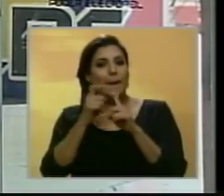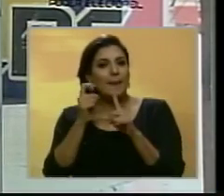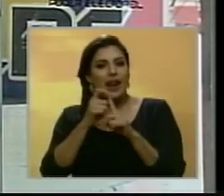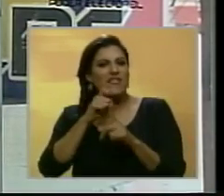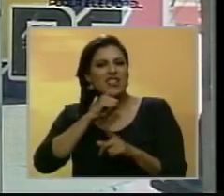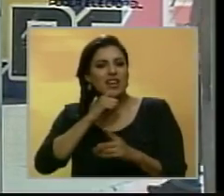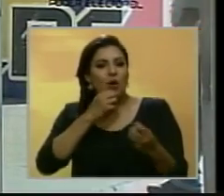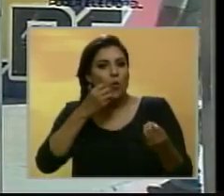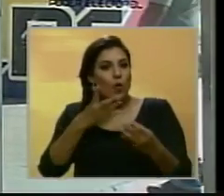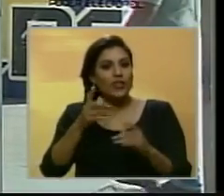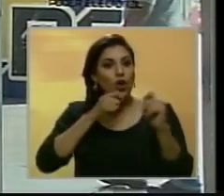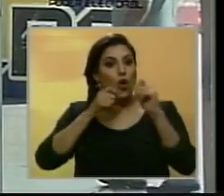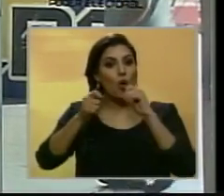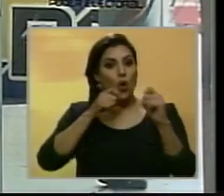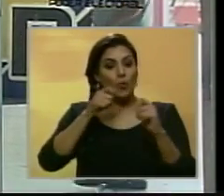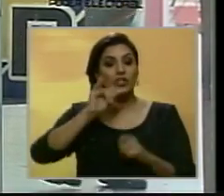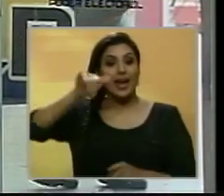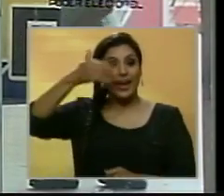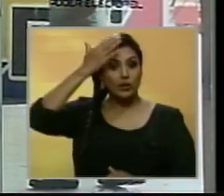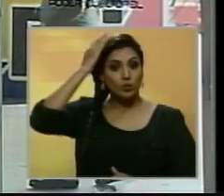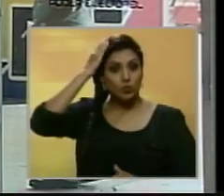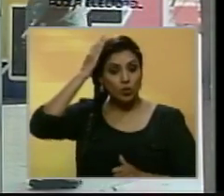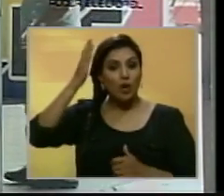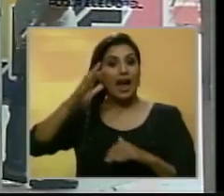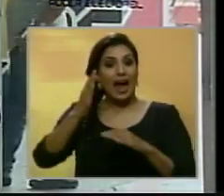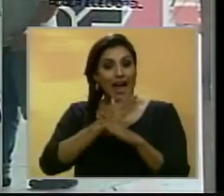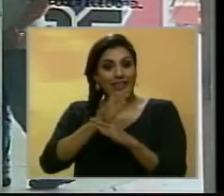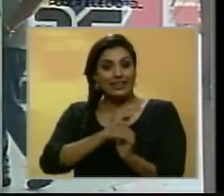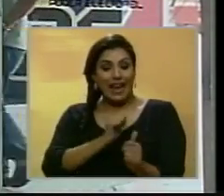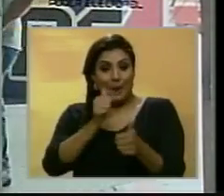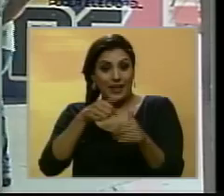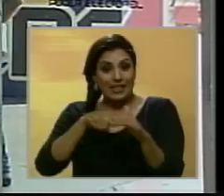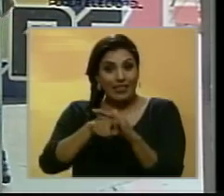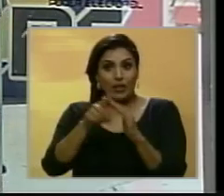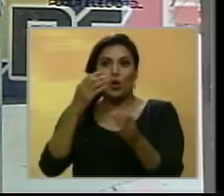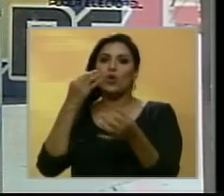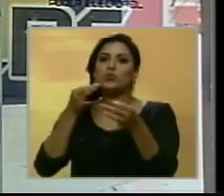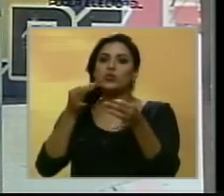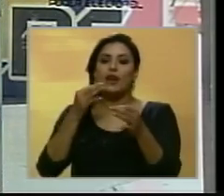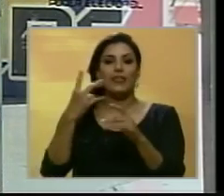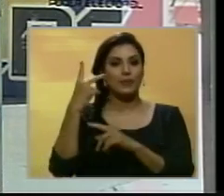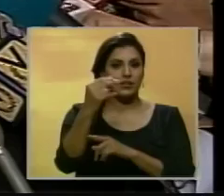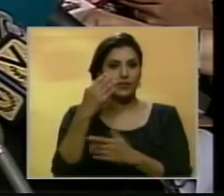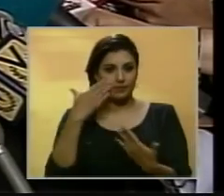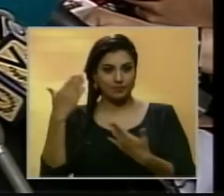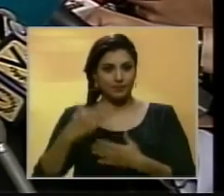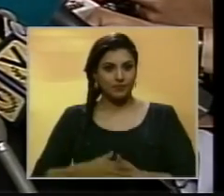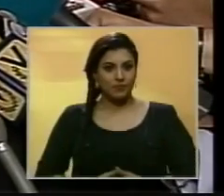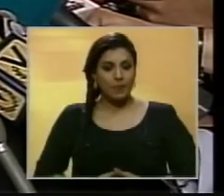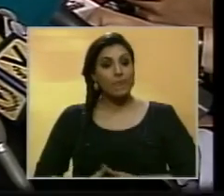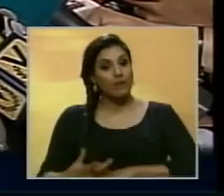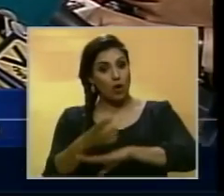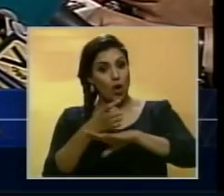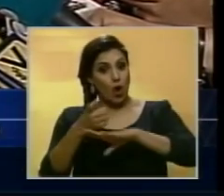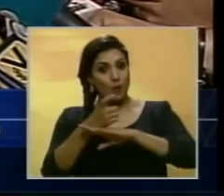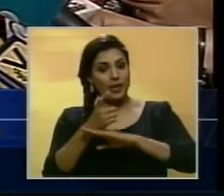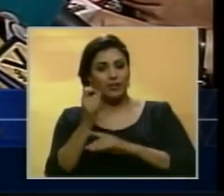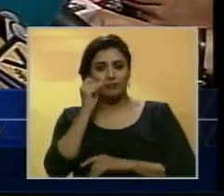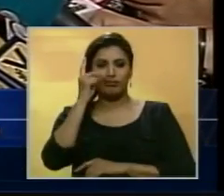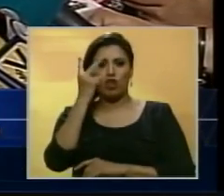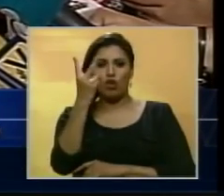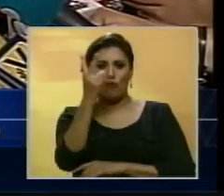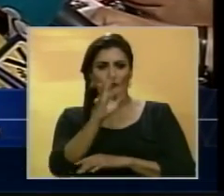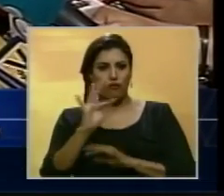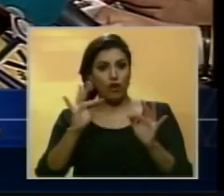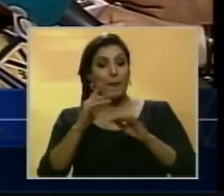que ofreció a los medios de comunicación Cho Torrealba antes de ingresar a la sede del Poder Electoral. El gobierno ha reaccionado de dos